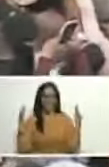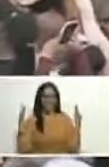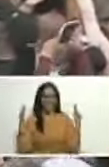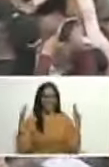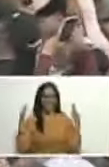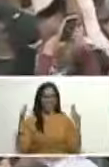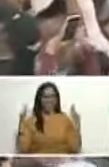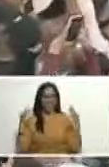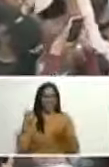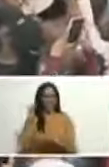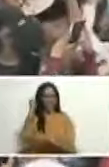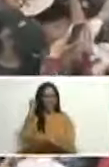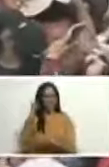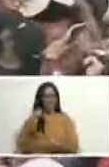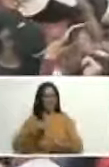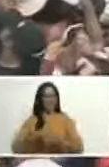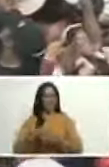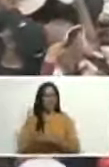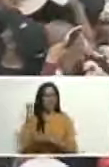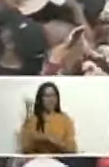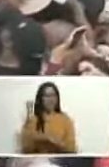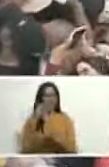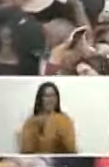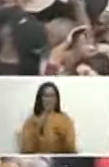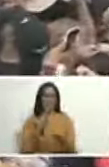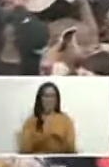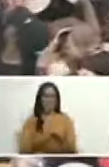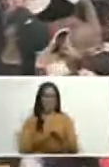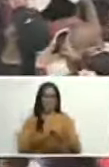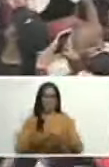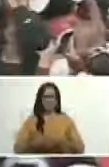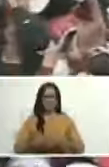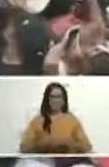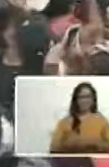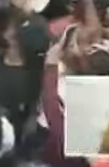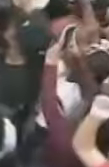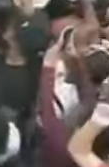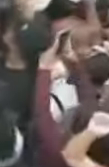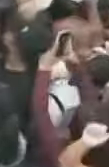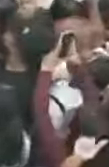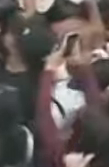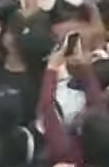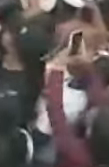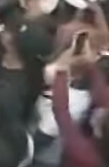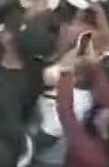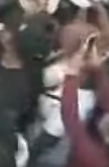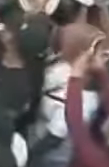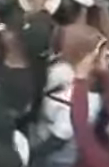¡Venceremos! ¡Venceremos! ¡Muchas gracias! ¡Gracias!